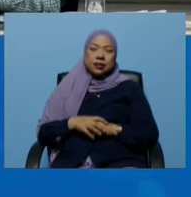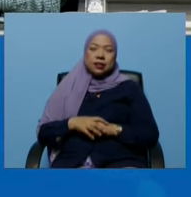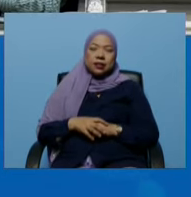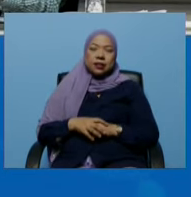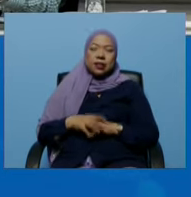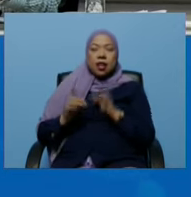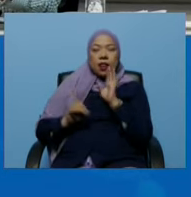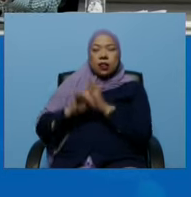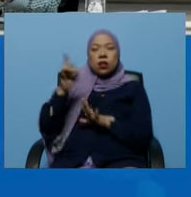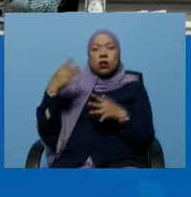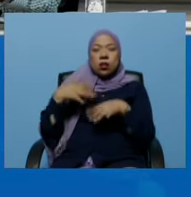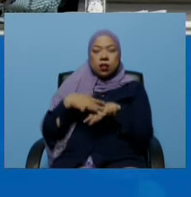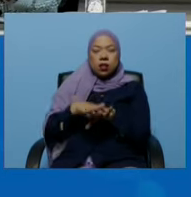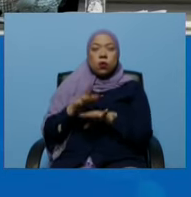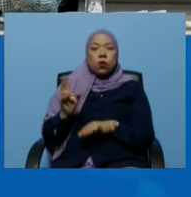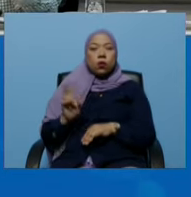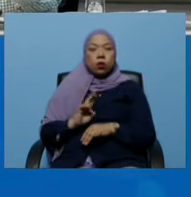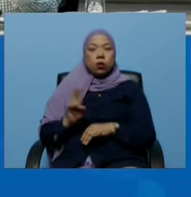por el desarrollo integral